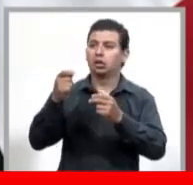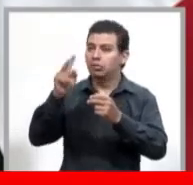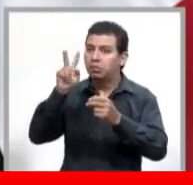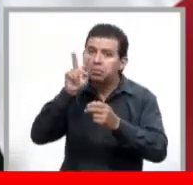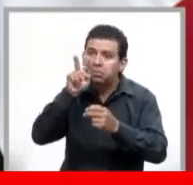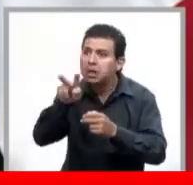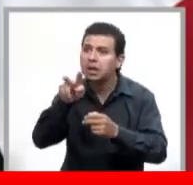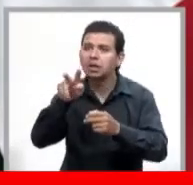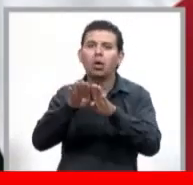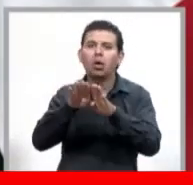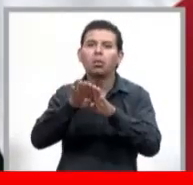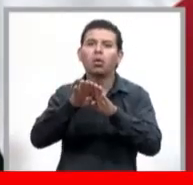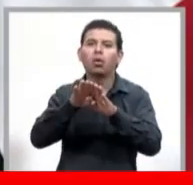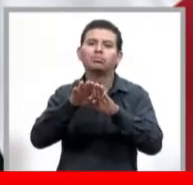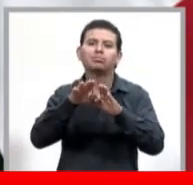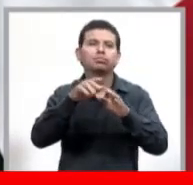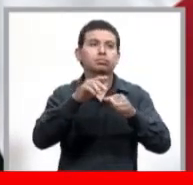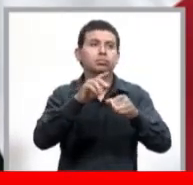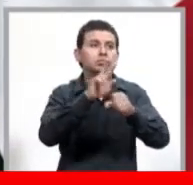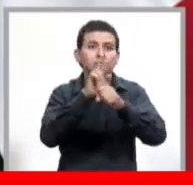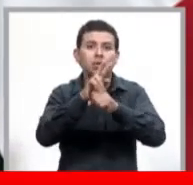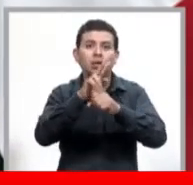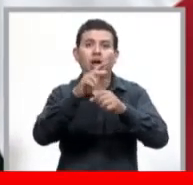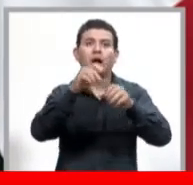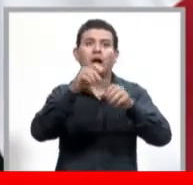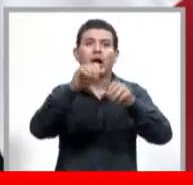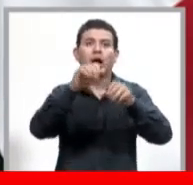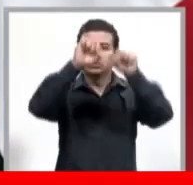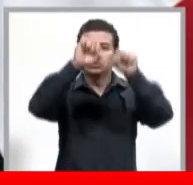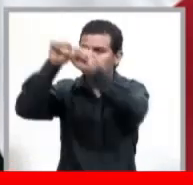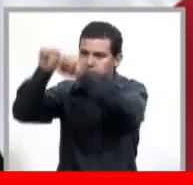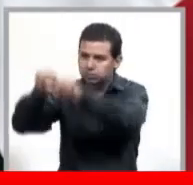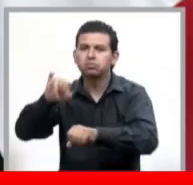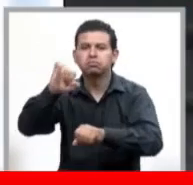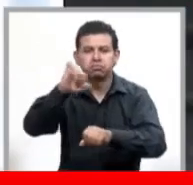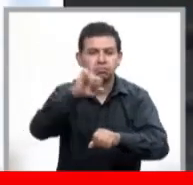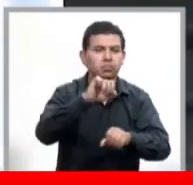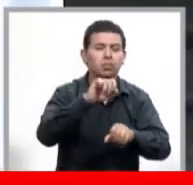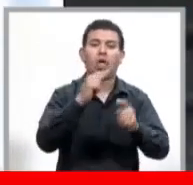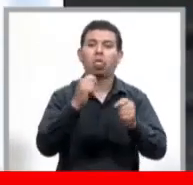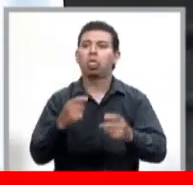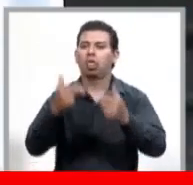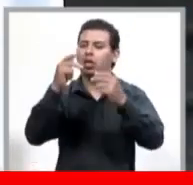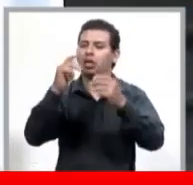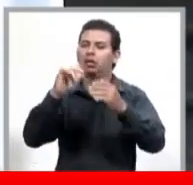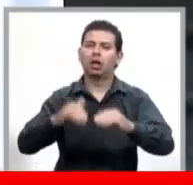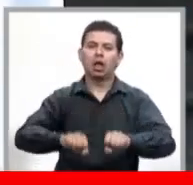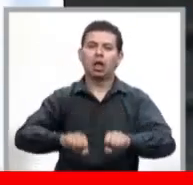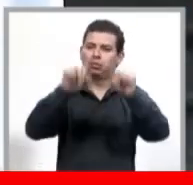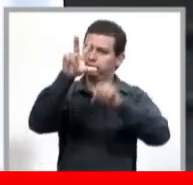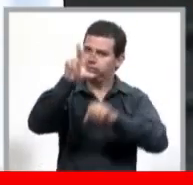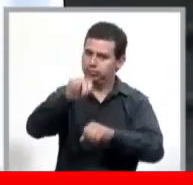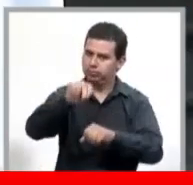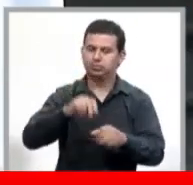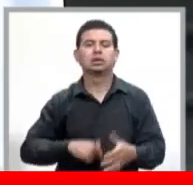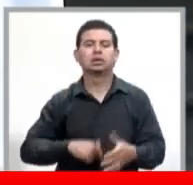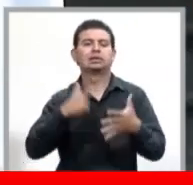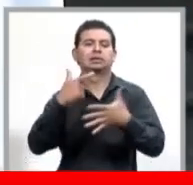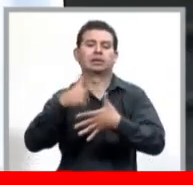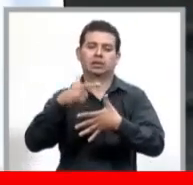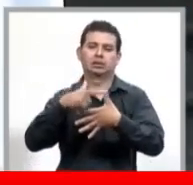cerrados en todas las ciudades de Oaxaca. Y quinto, una vez